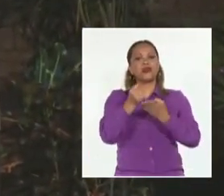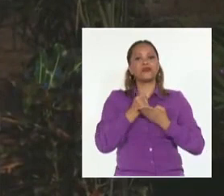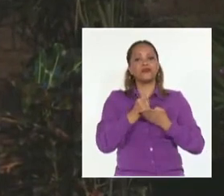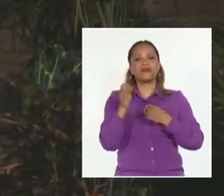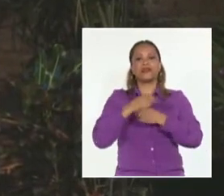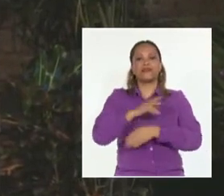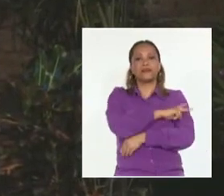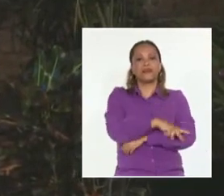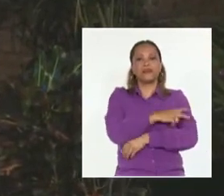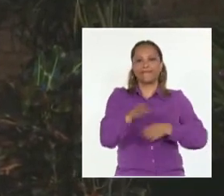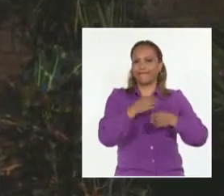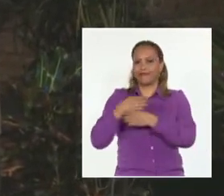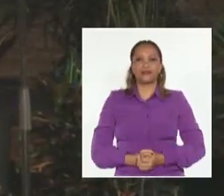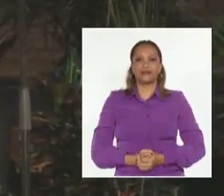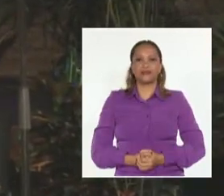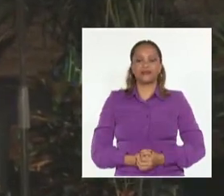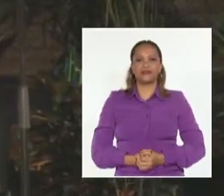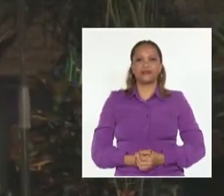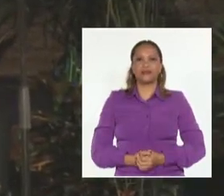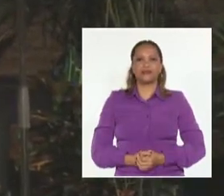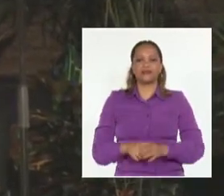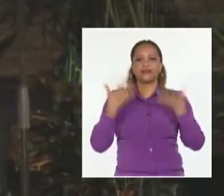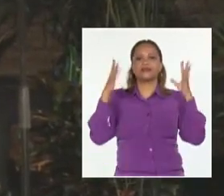hermanas en todas partes del mundo como ustedes.